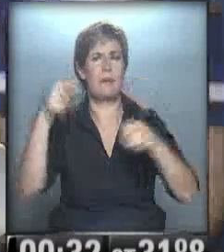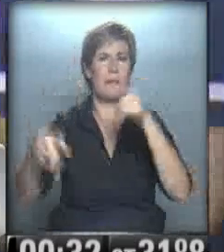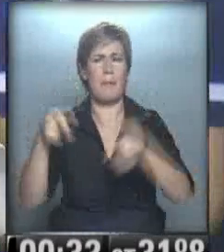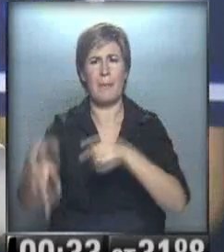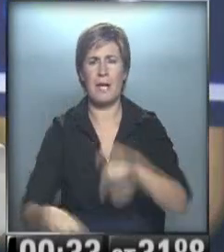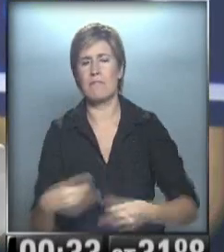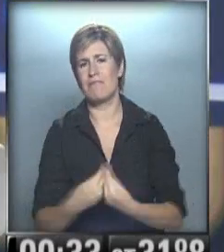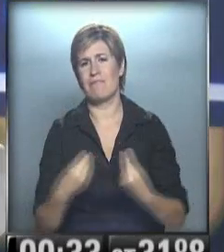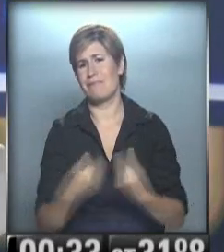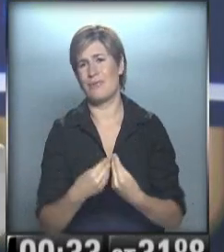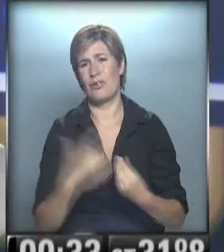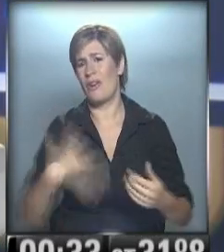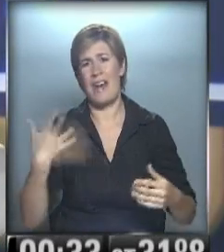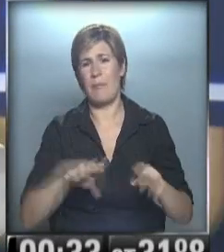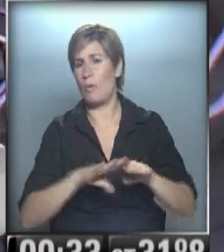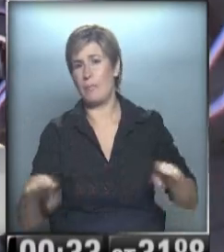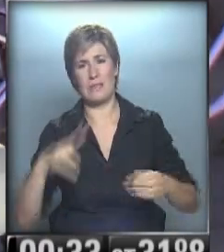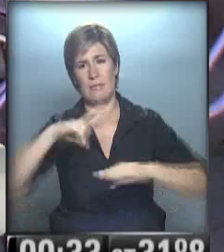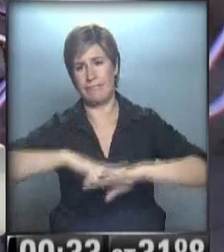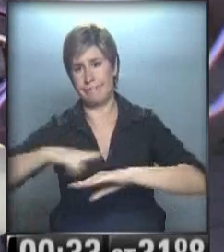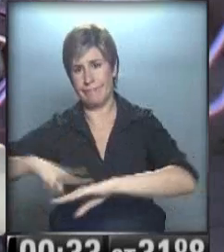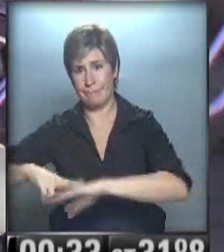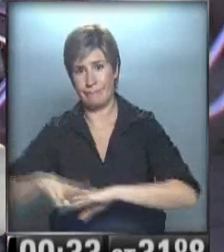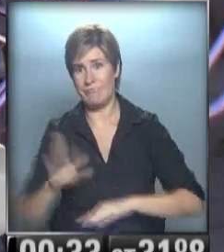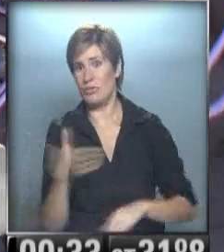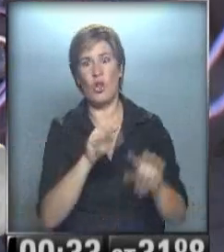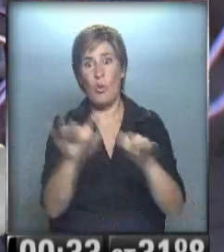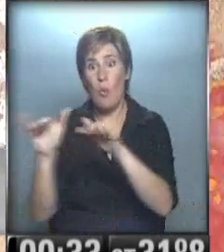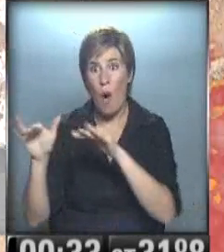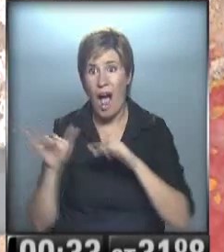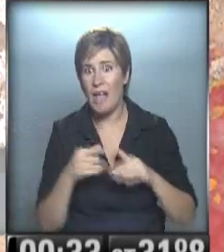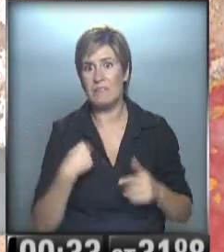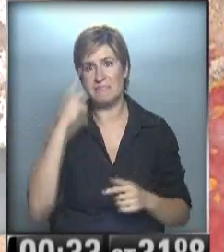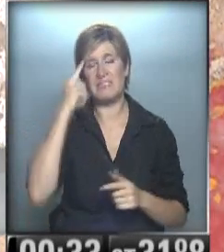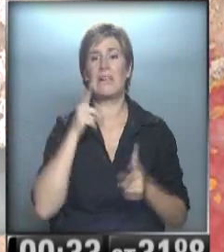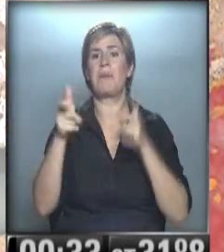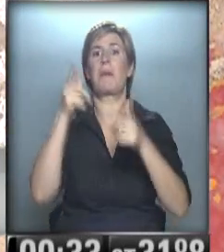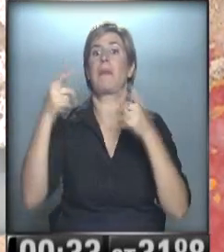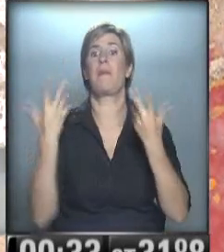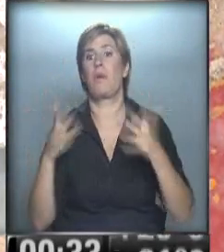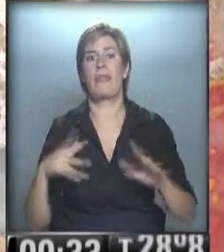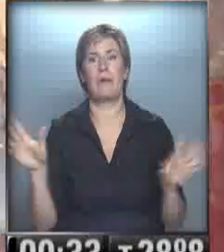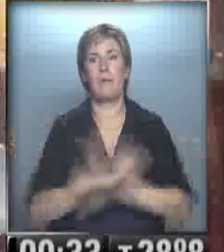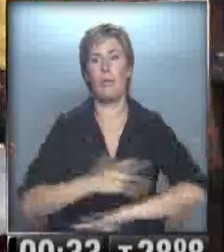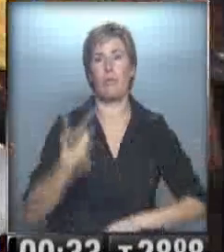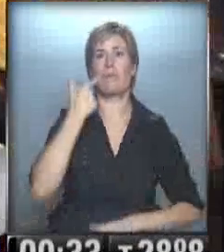y inmediatamente nos tiramos al piso como todos. Una lluvia de balas que uno no sabe qué puede pasar.